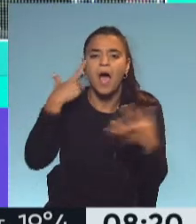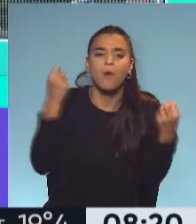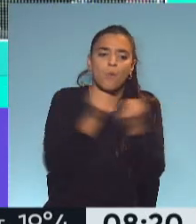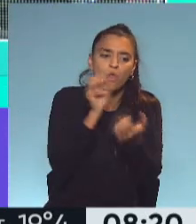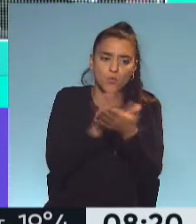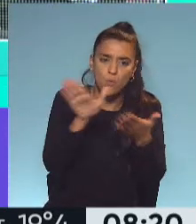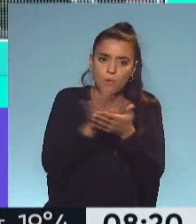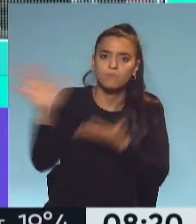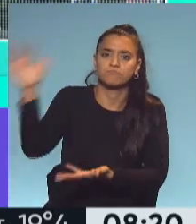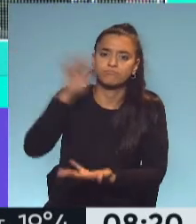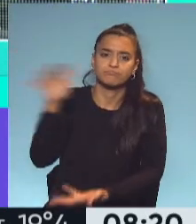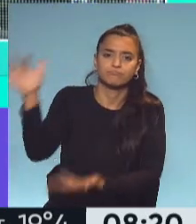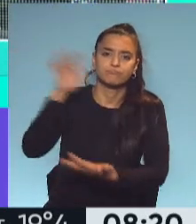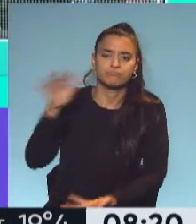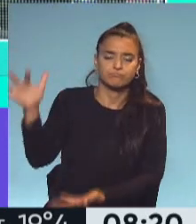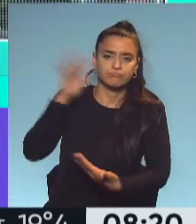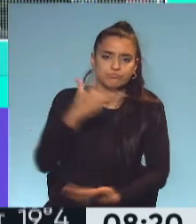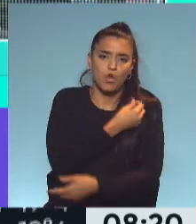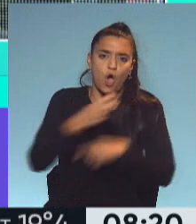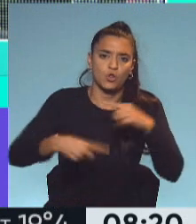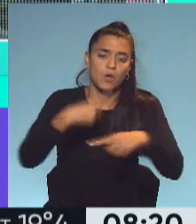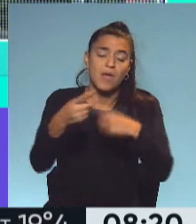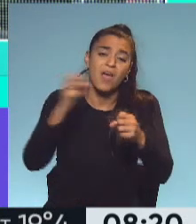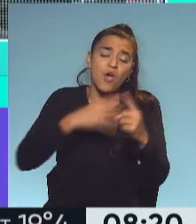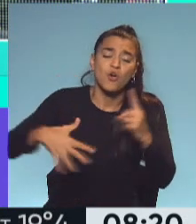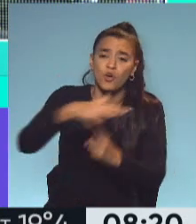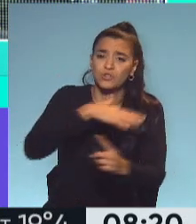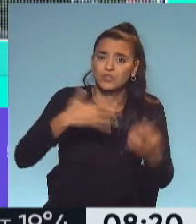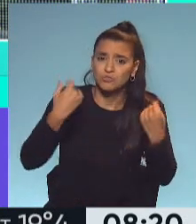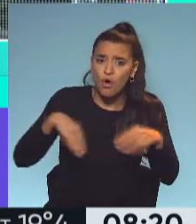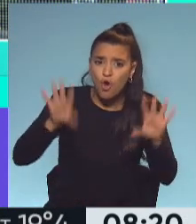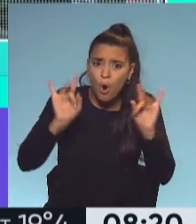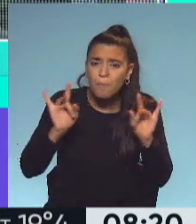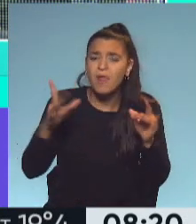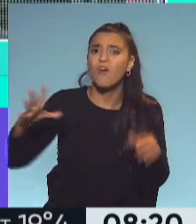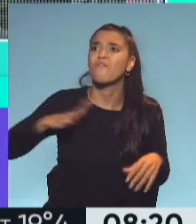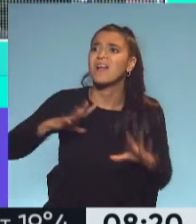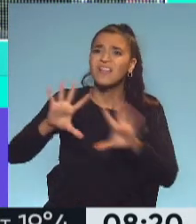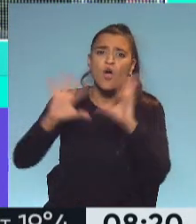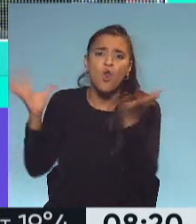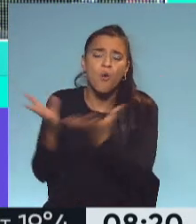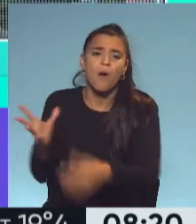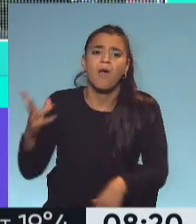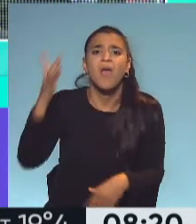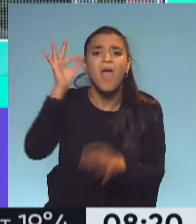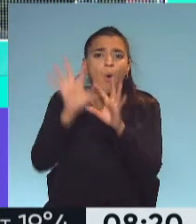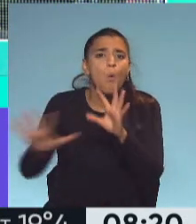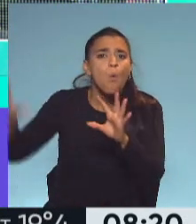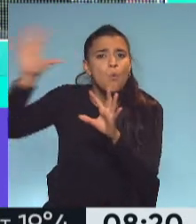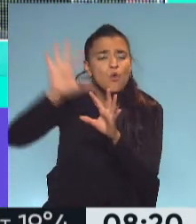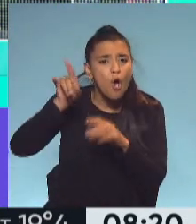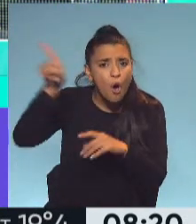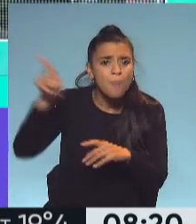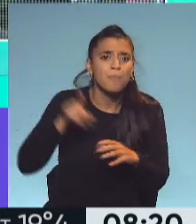seguir recibiendo dosis en un contexto muy complejo de escasez global, en un contexto donde Europa sigue teniendo medidas de